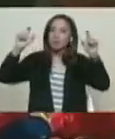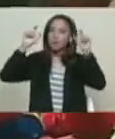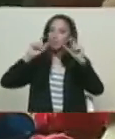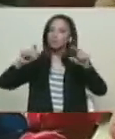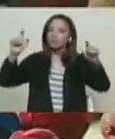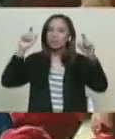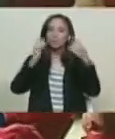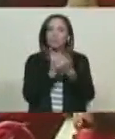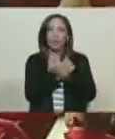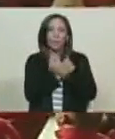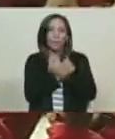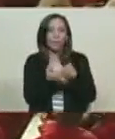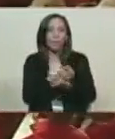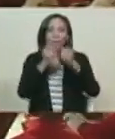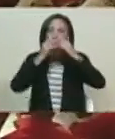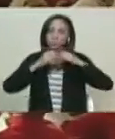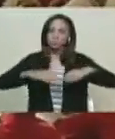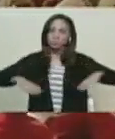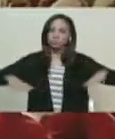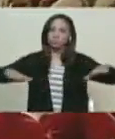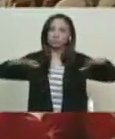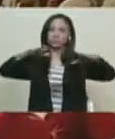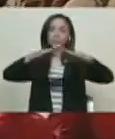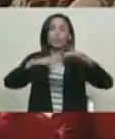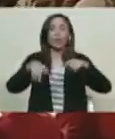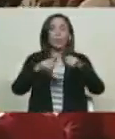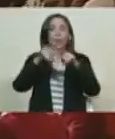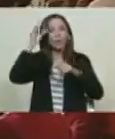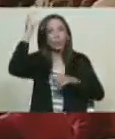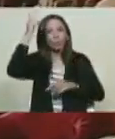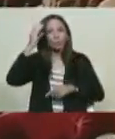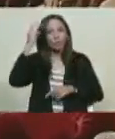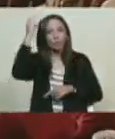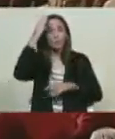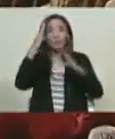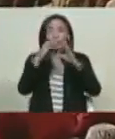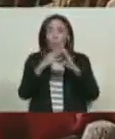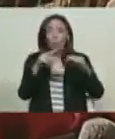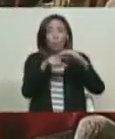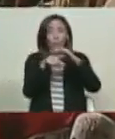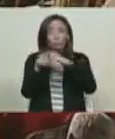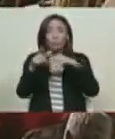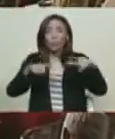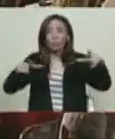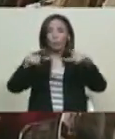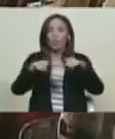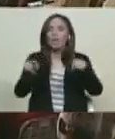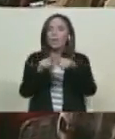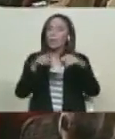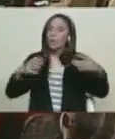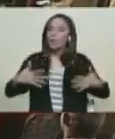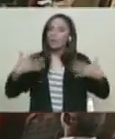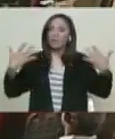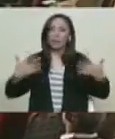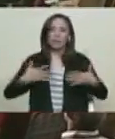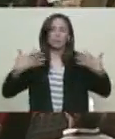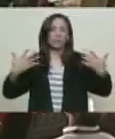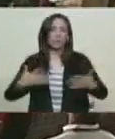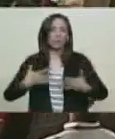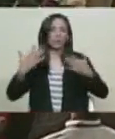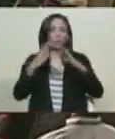amorosa, una campaña de conciencia, una campaña de mucha